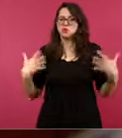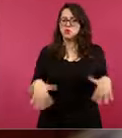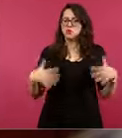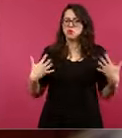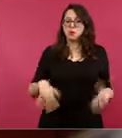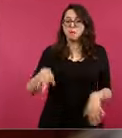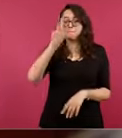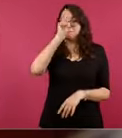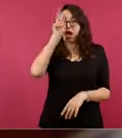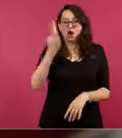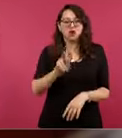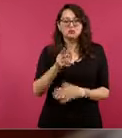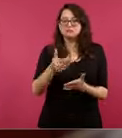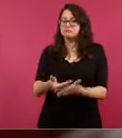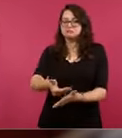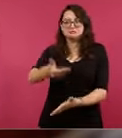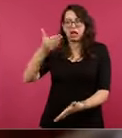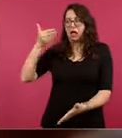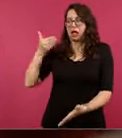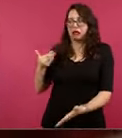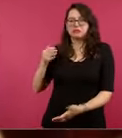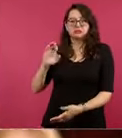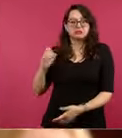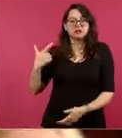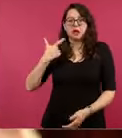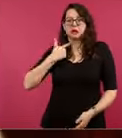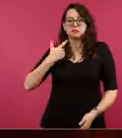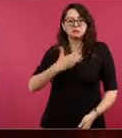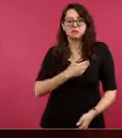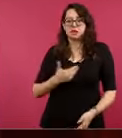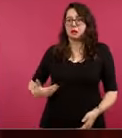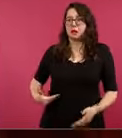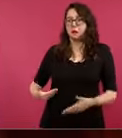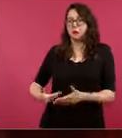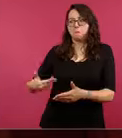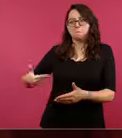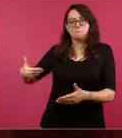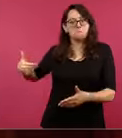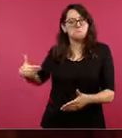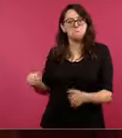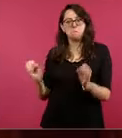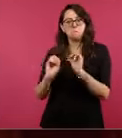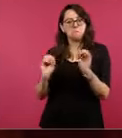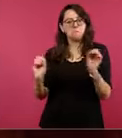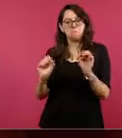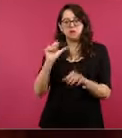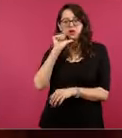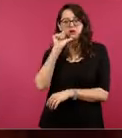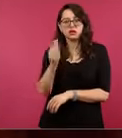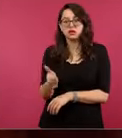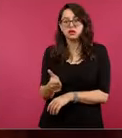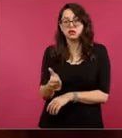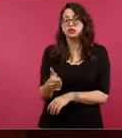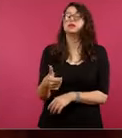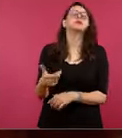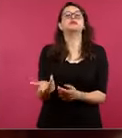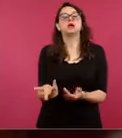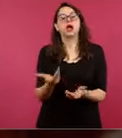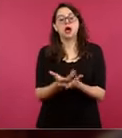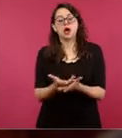bueno, no de candidatos, sino de ciertos personajes. También en este caso, pues incluso se